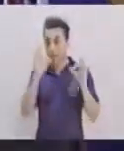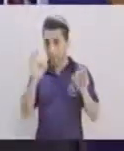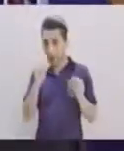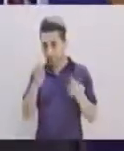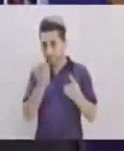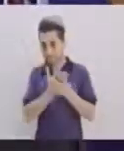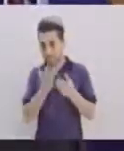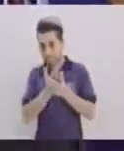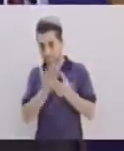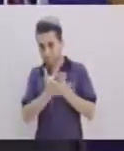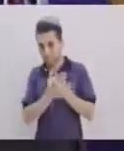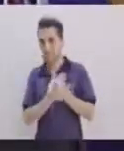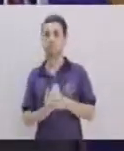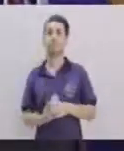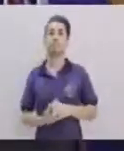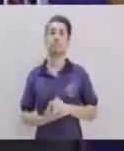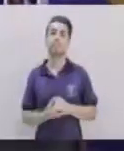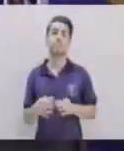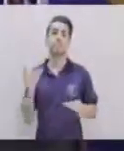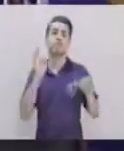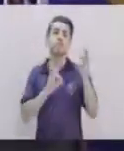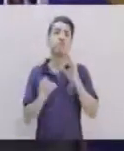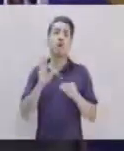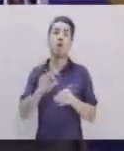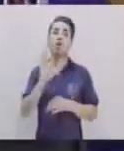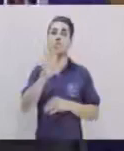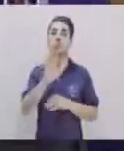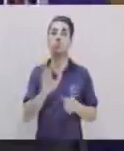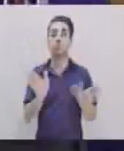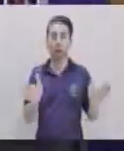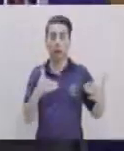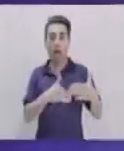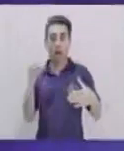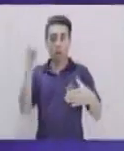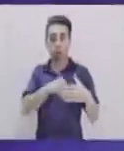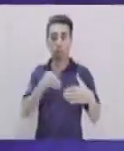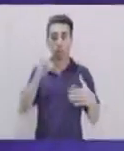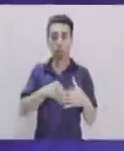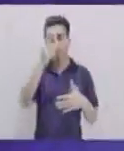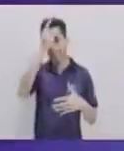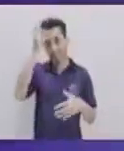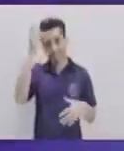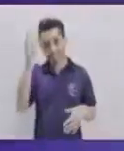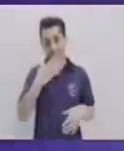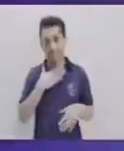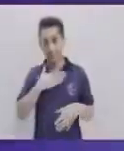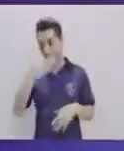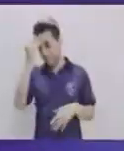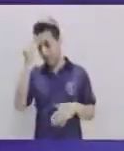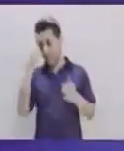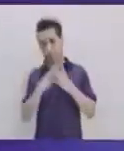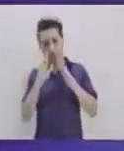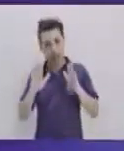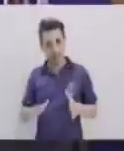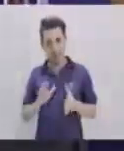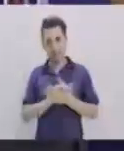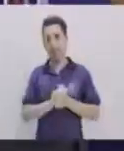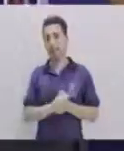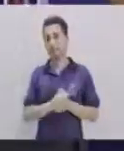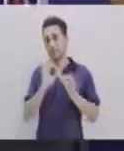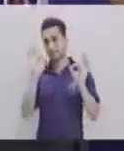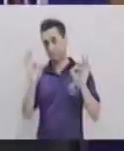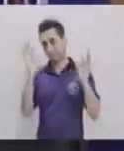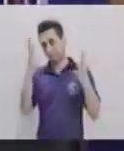su portafolio, ¿verdad? De Aprendo en Casa. O en su cajita de Aprendo en Casa. Ahí lo tienen que dejar muy bien guardado.